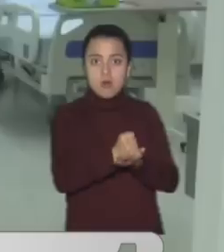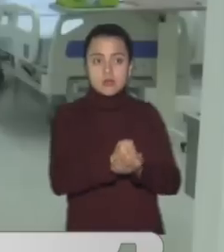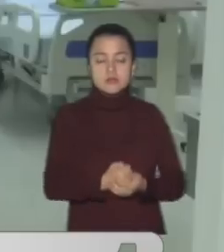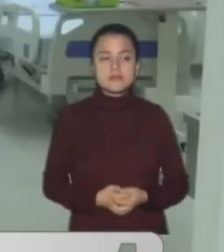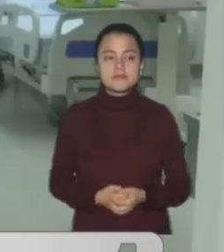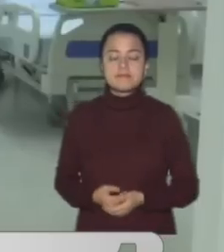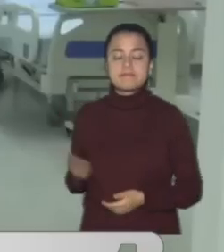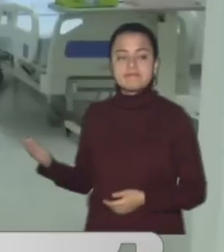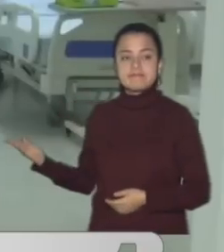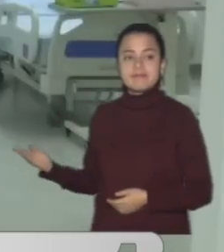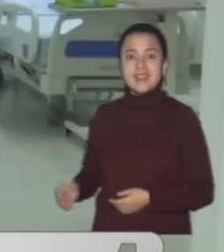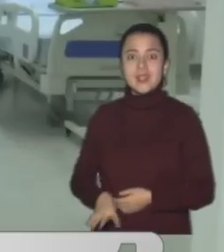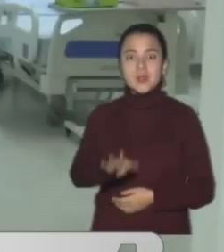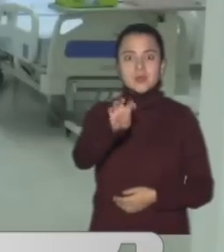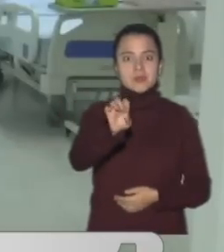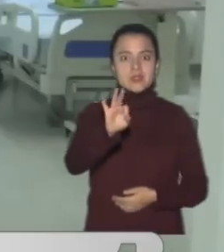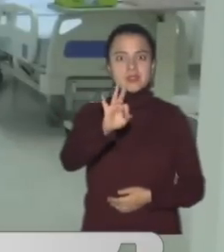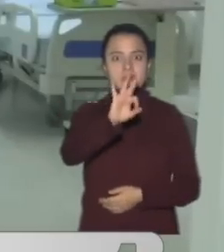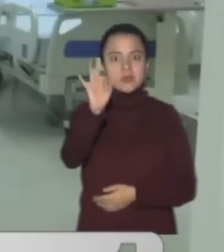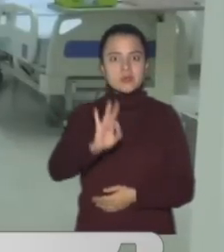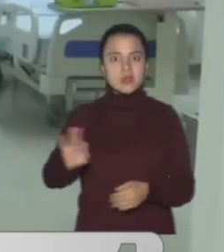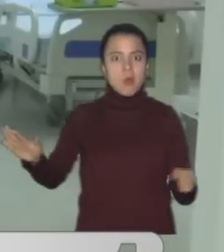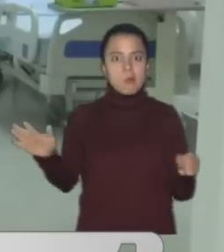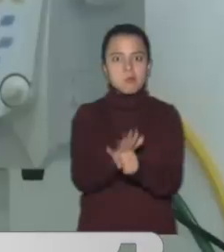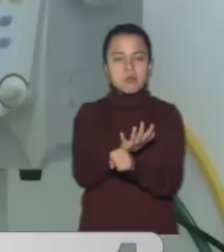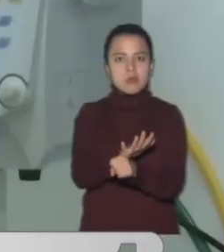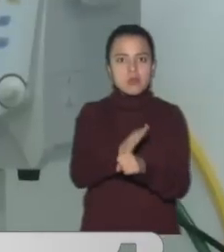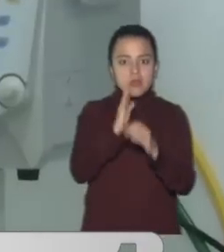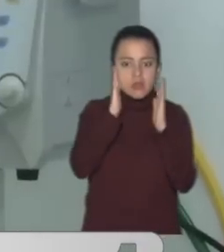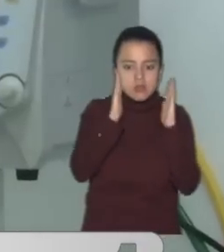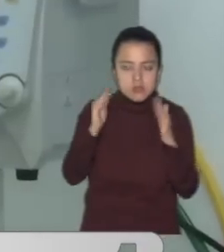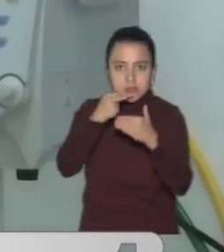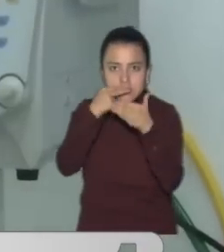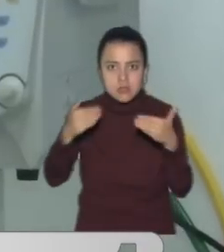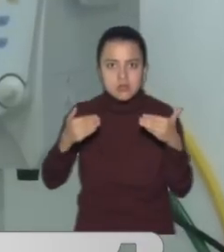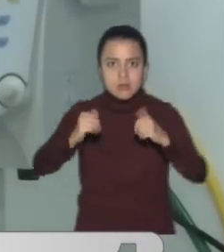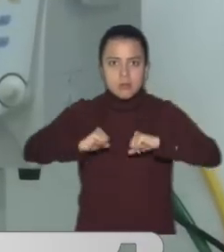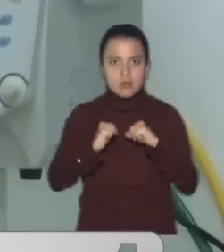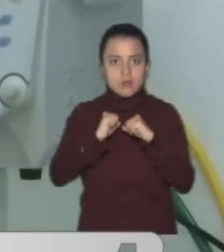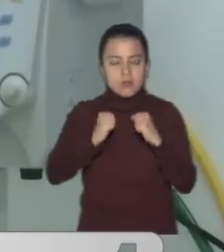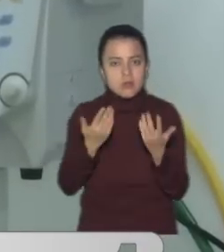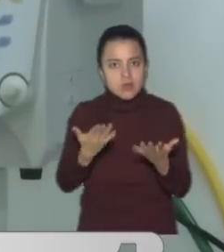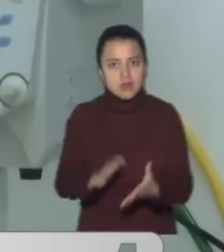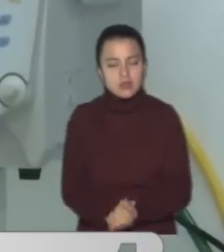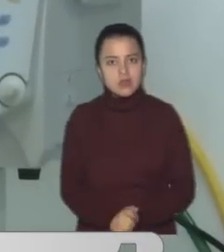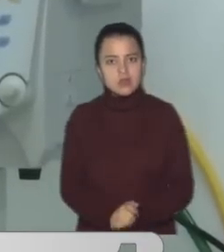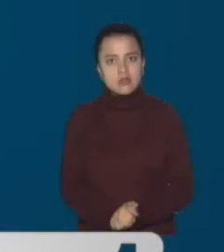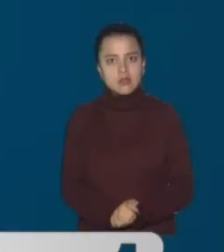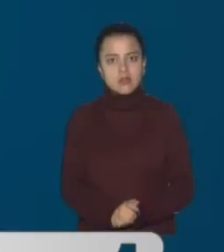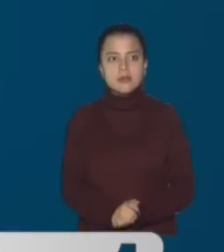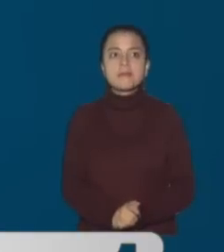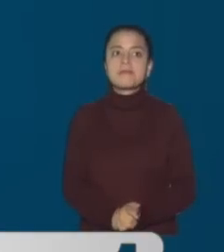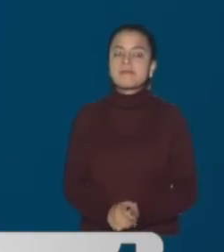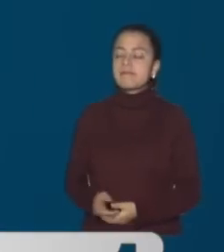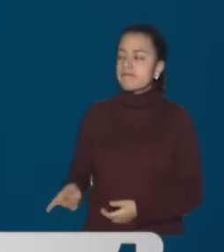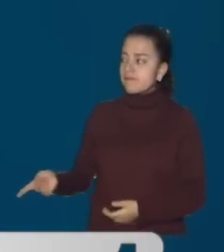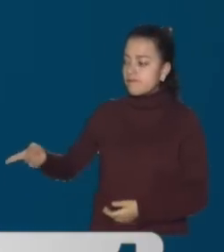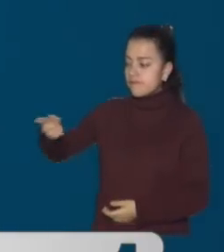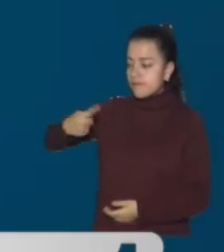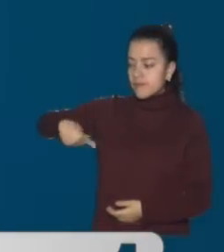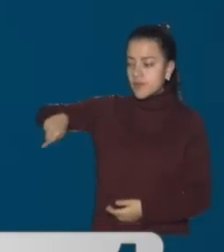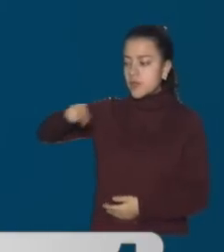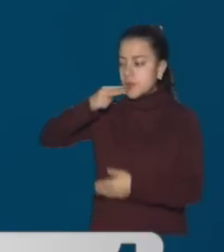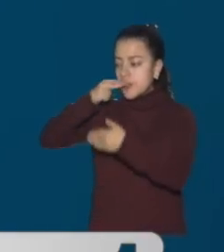en Bogotá, que supera el 93% debido a enfermedades respiratorias. La vacunación para nuestros niños y